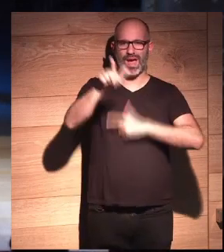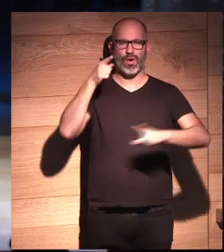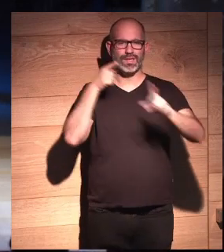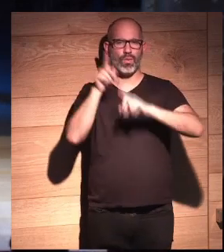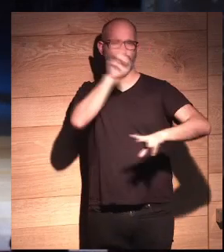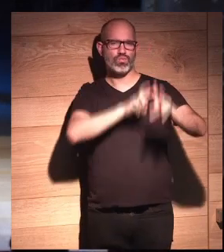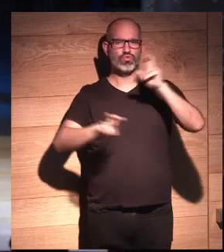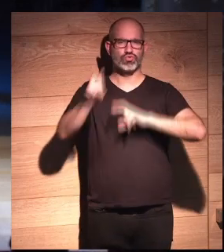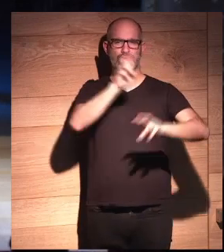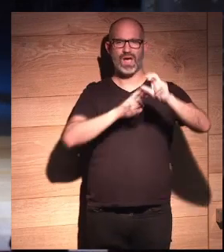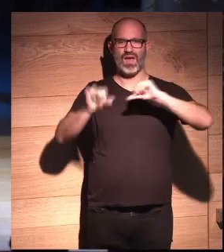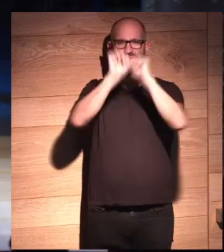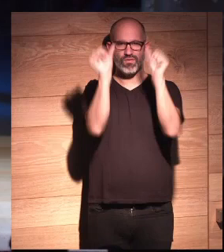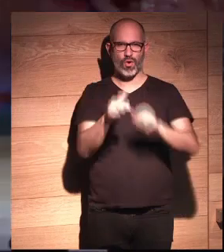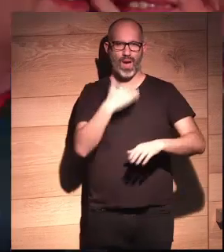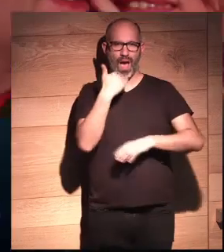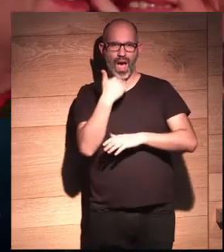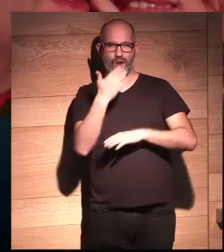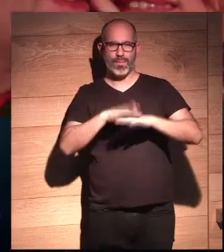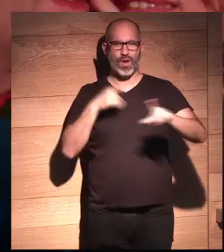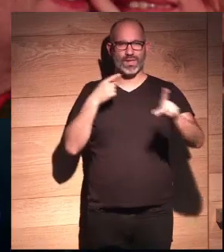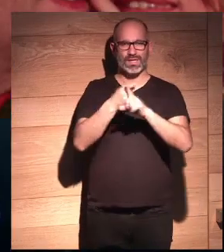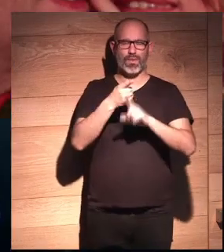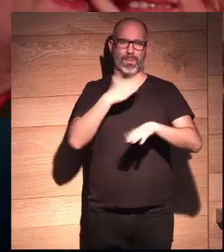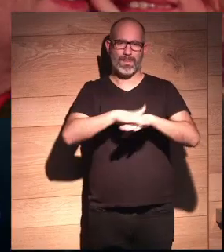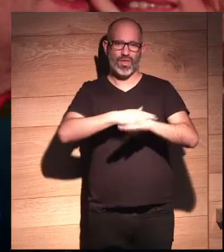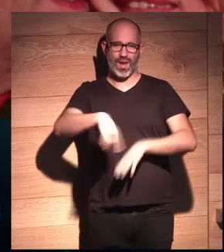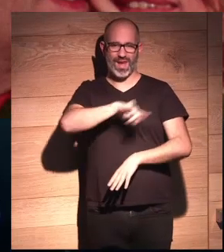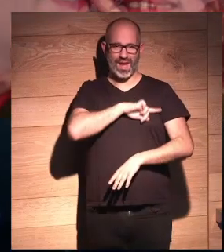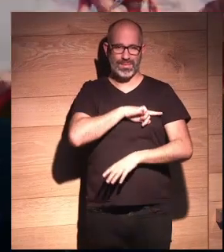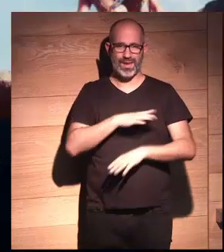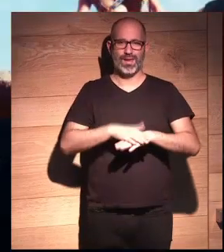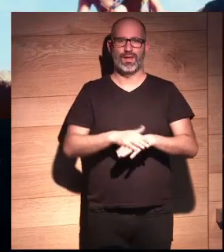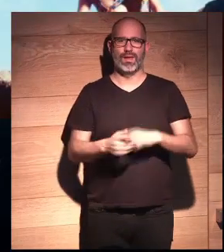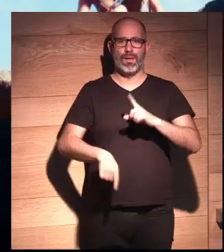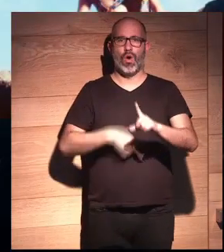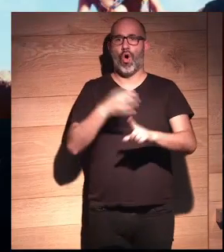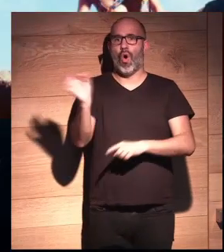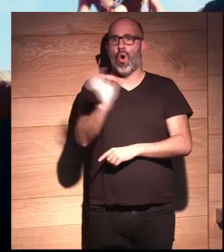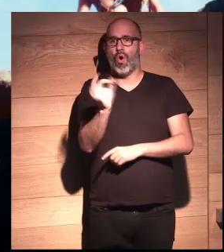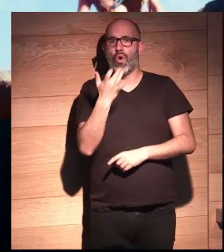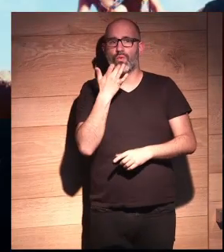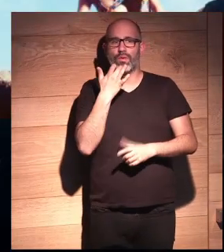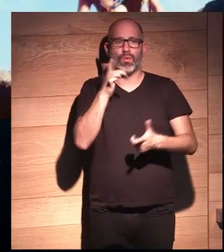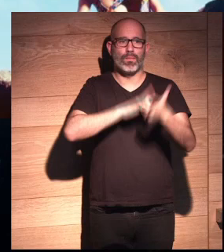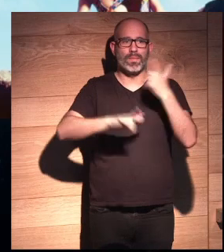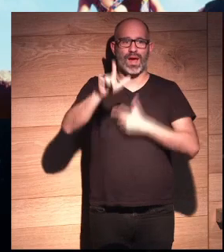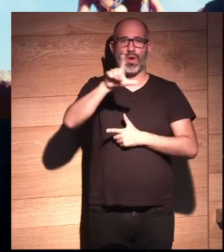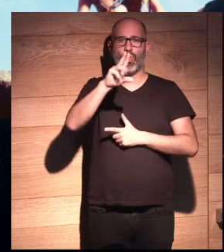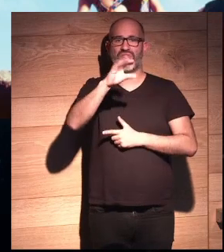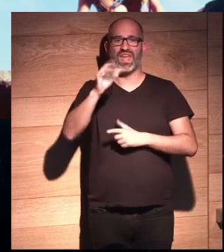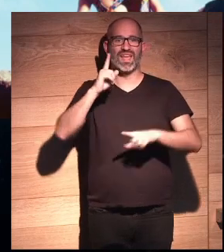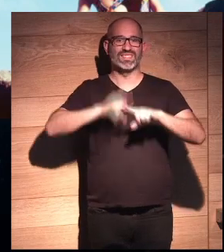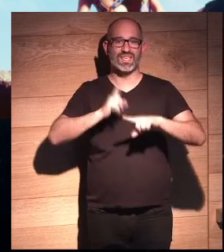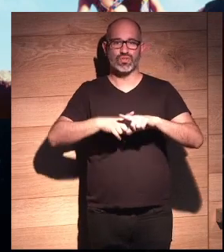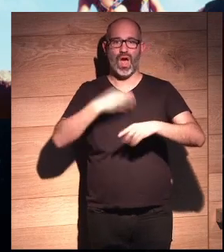búsqueda de redención y de perdonarse a sí mismo. O un viaje como el que hace Lucía en Lucía el